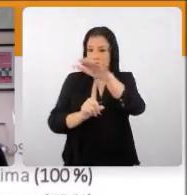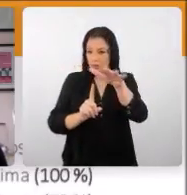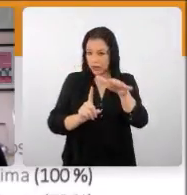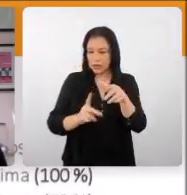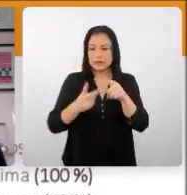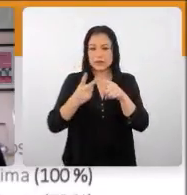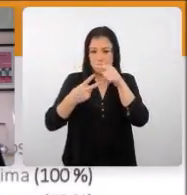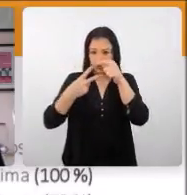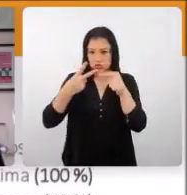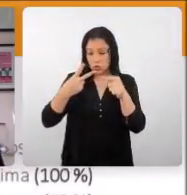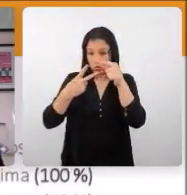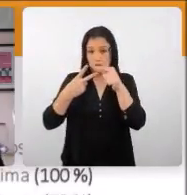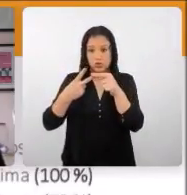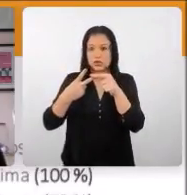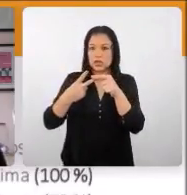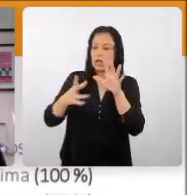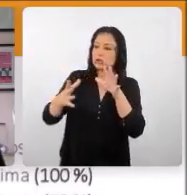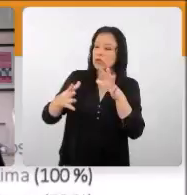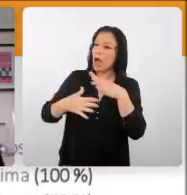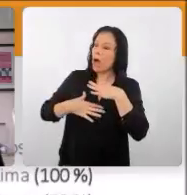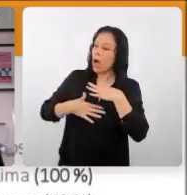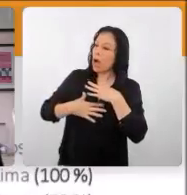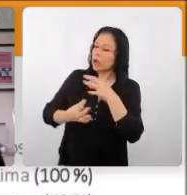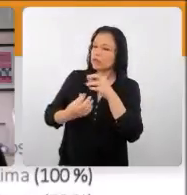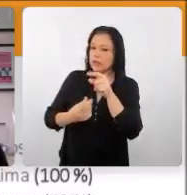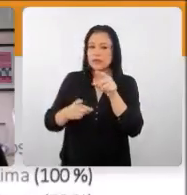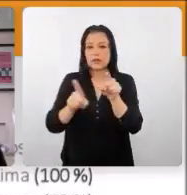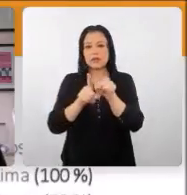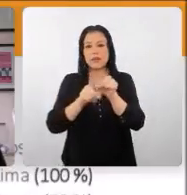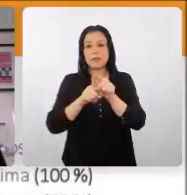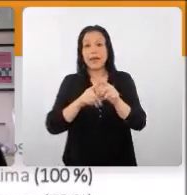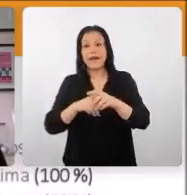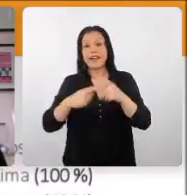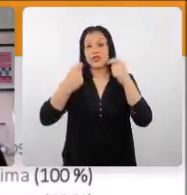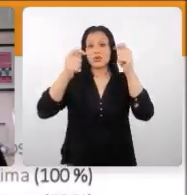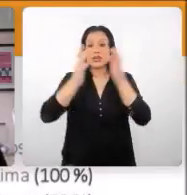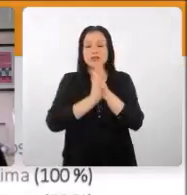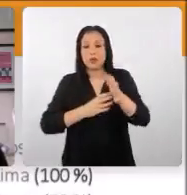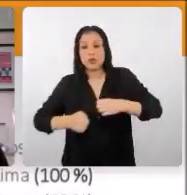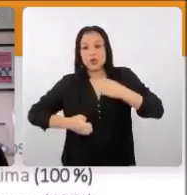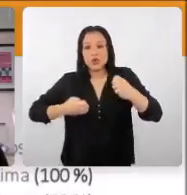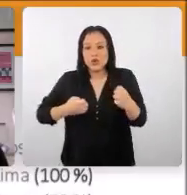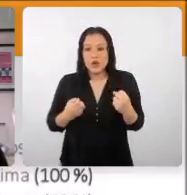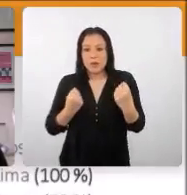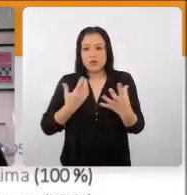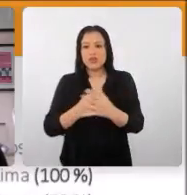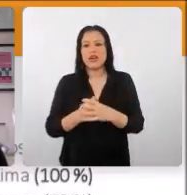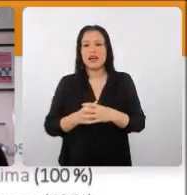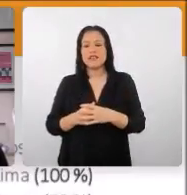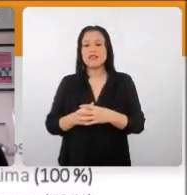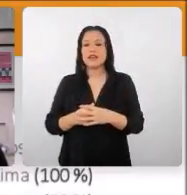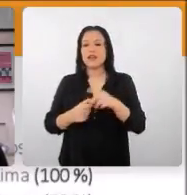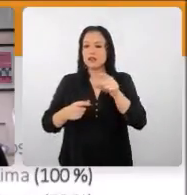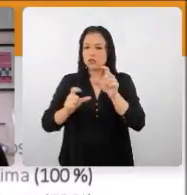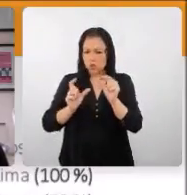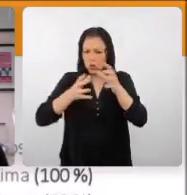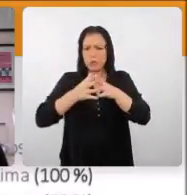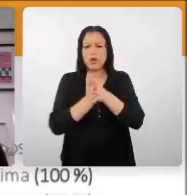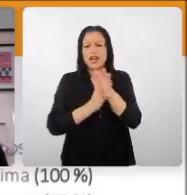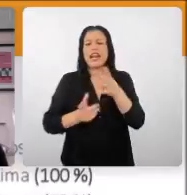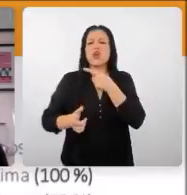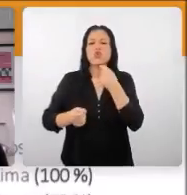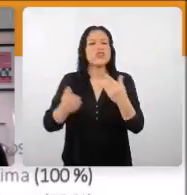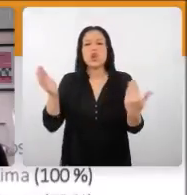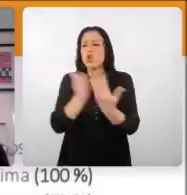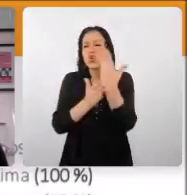son aspectos que llaman mucho la atención, y también la aventura. De hecho, es un segmento, un grupo muy, muy aventurero.